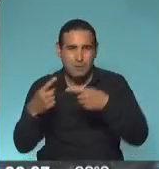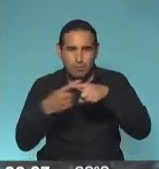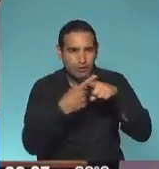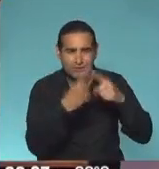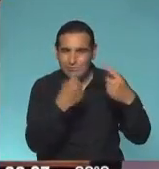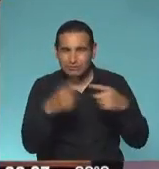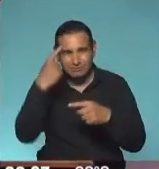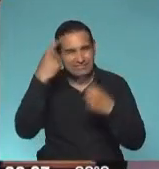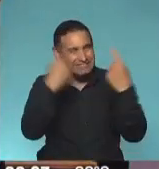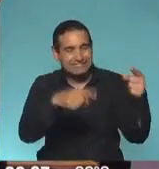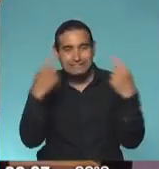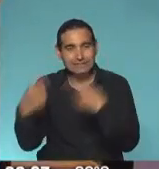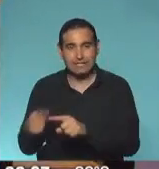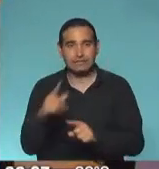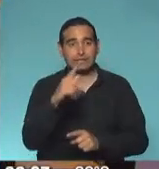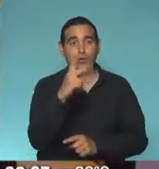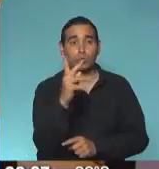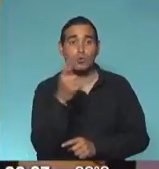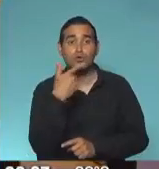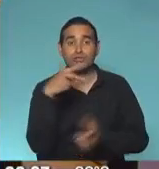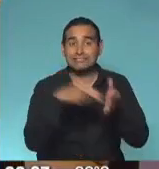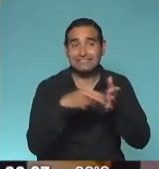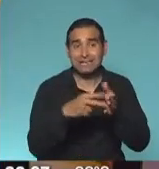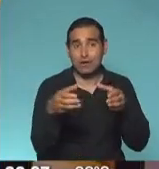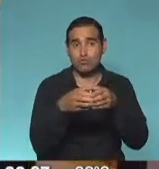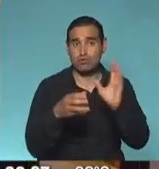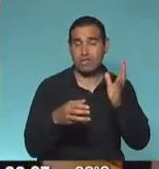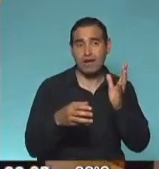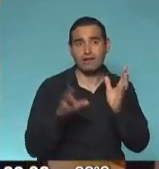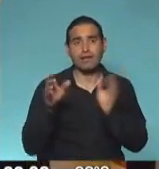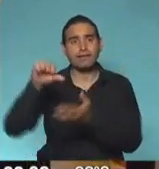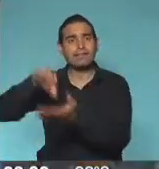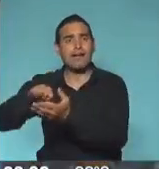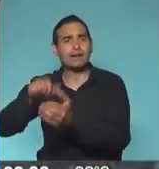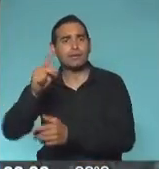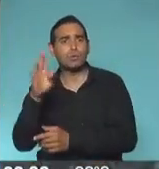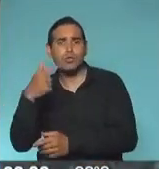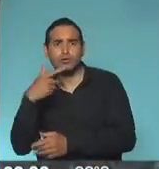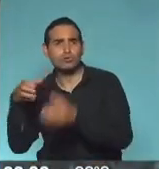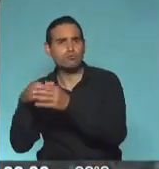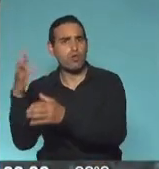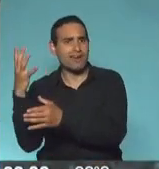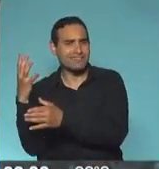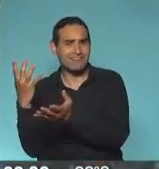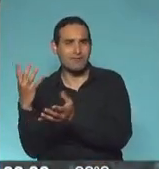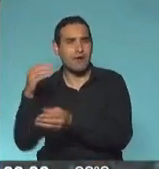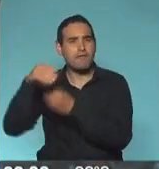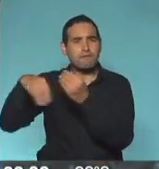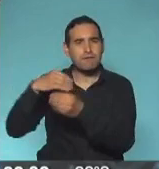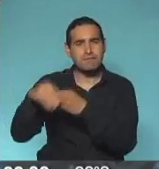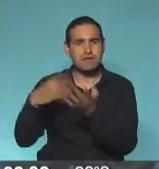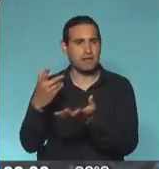kurdos que están en Siria son de izquierda y los kurdos que están en Irak son más de centro-derecha y son más de familias como